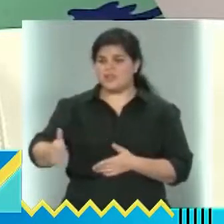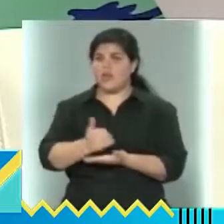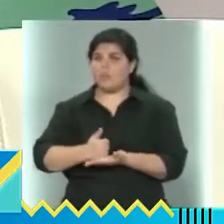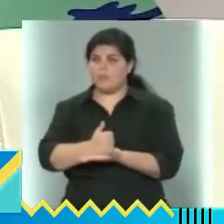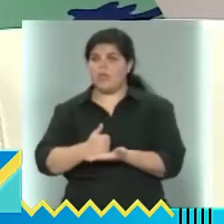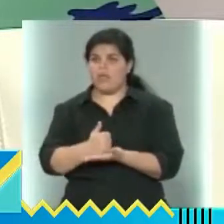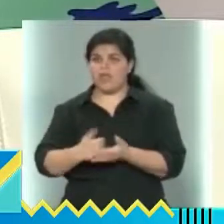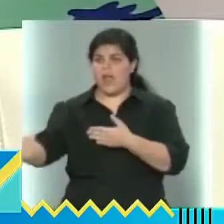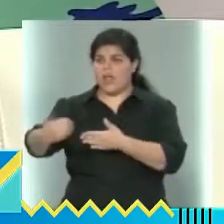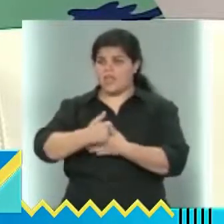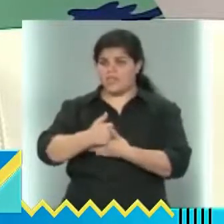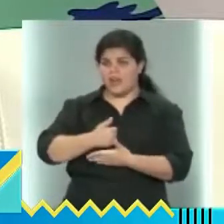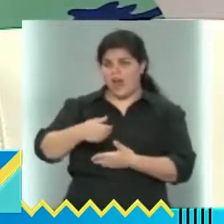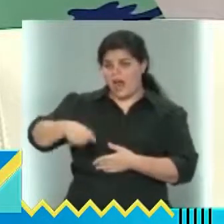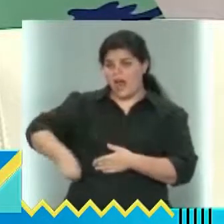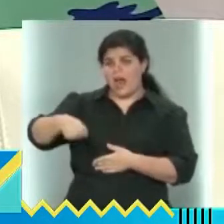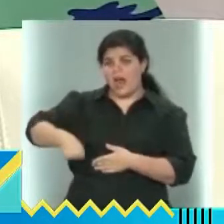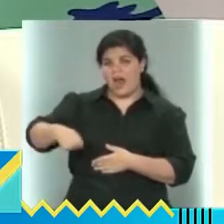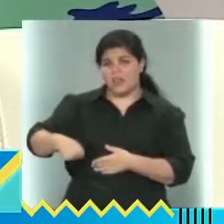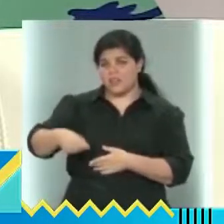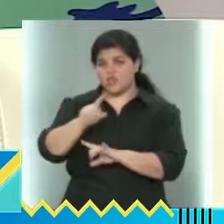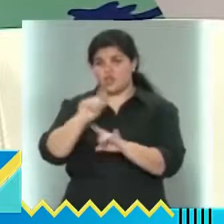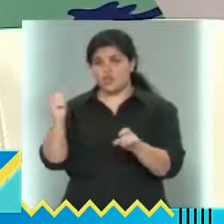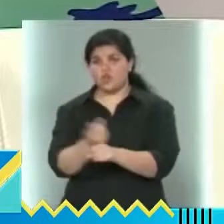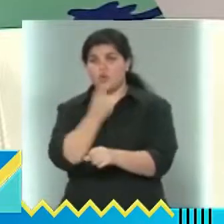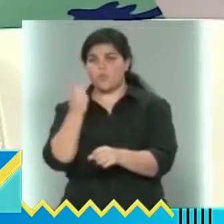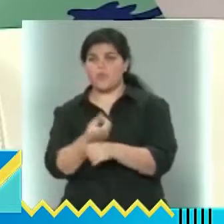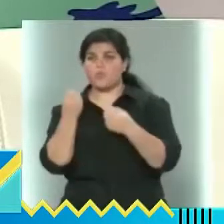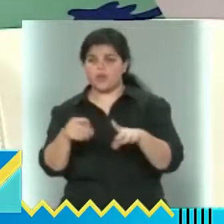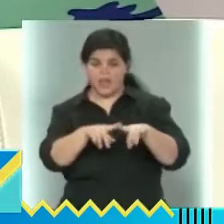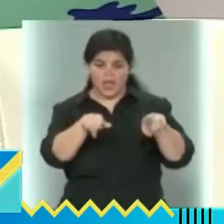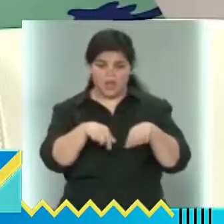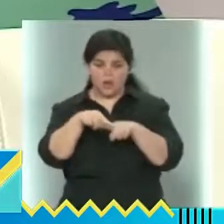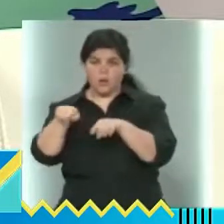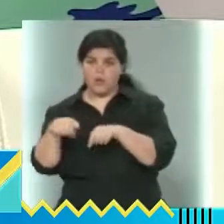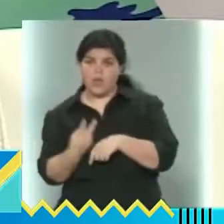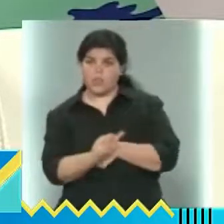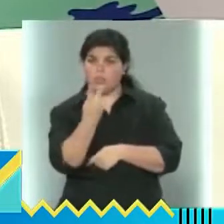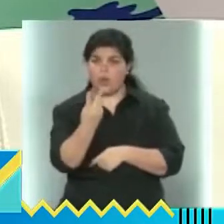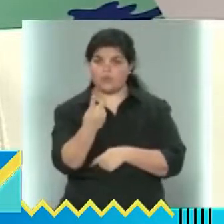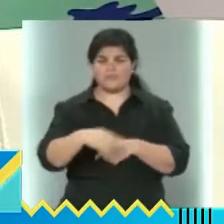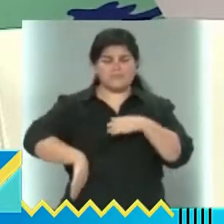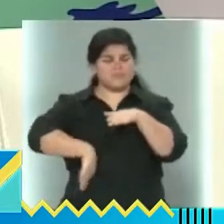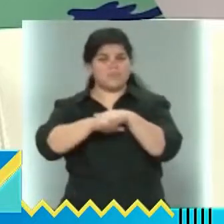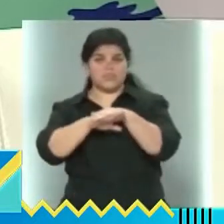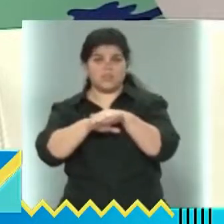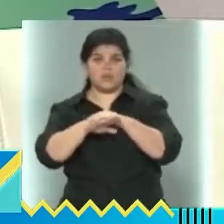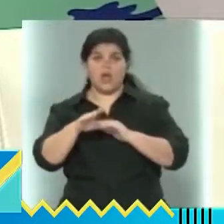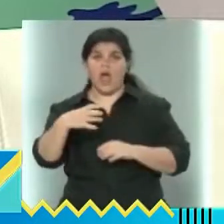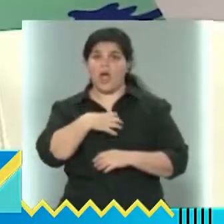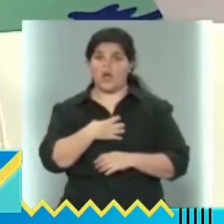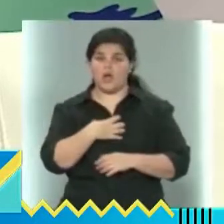pueden ingresar al jardín porque las 2 salas que hay están colapsadas y un solo docente sin